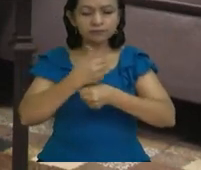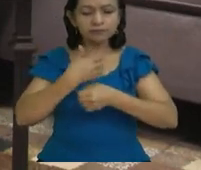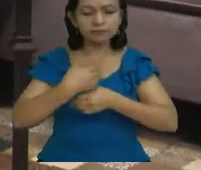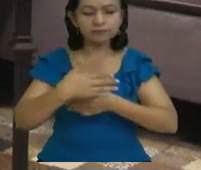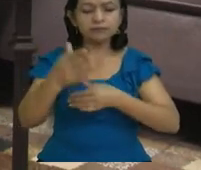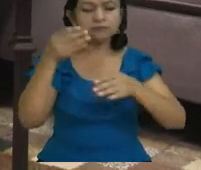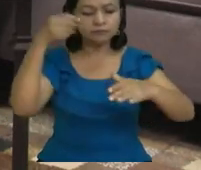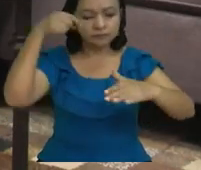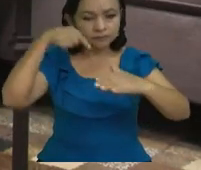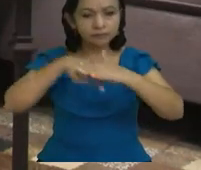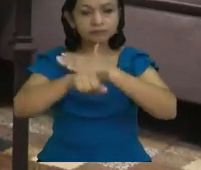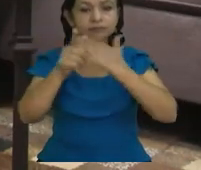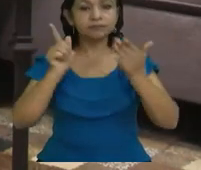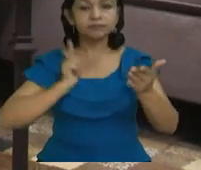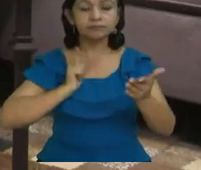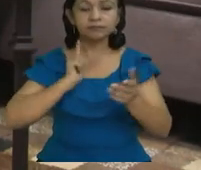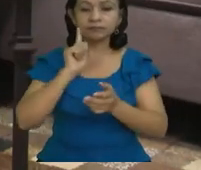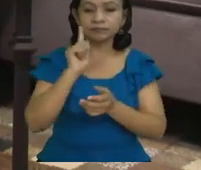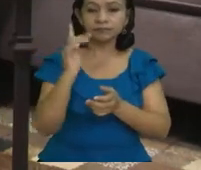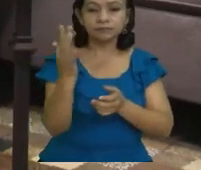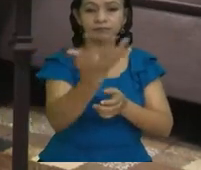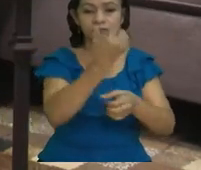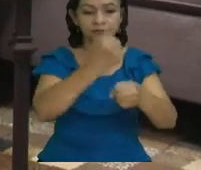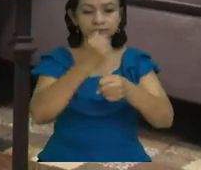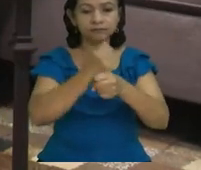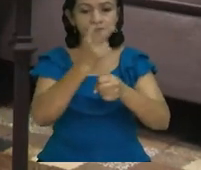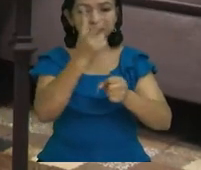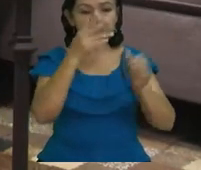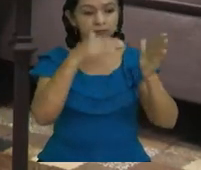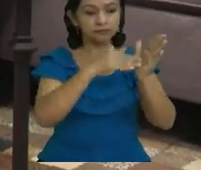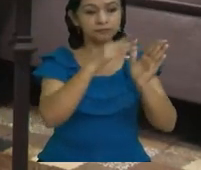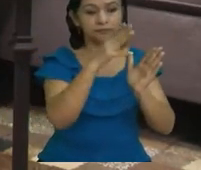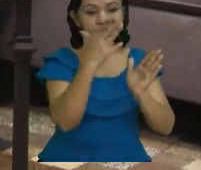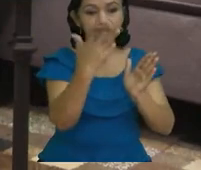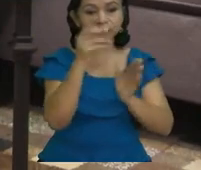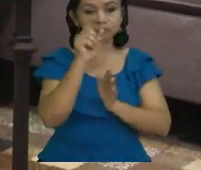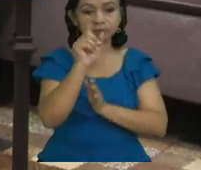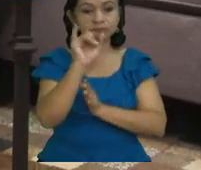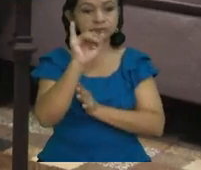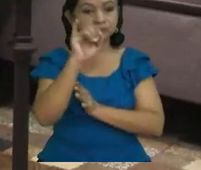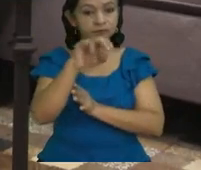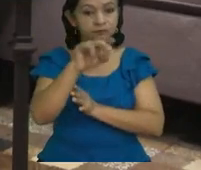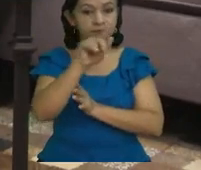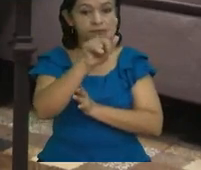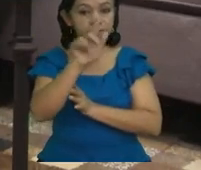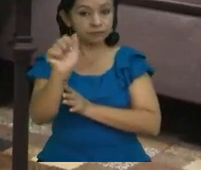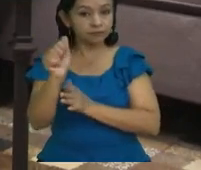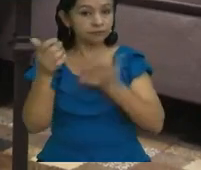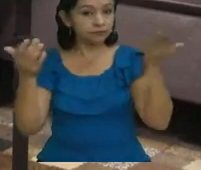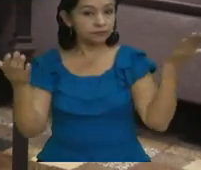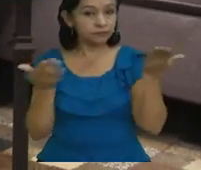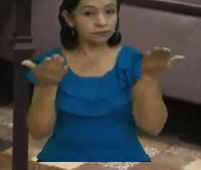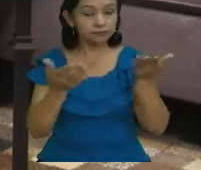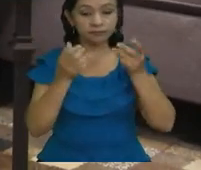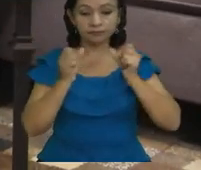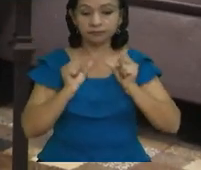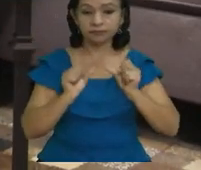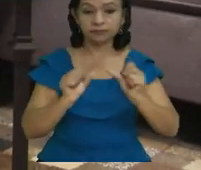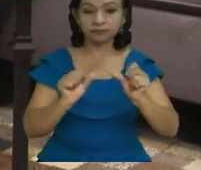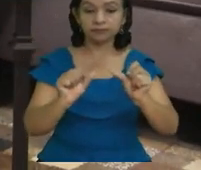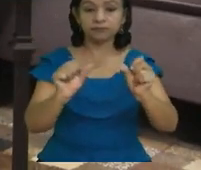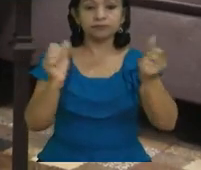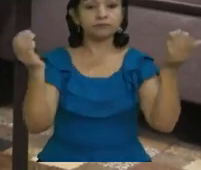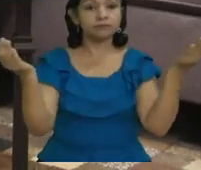se alcanzaron a partir de todo el trabajo del año 2019 desde el INTA. Claro, pues seguimos el